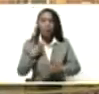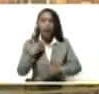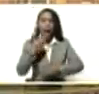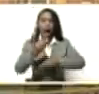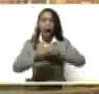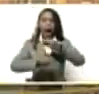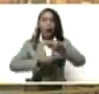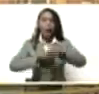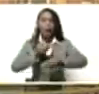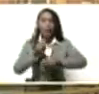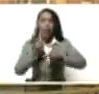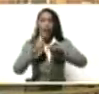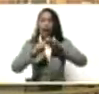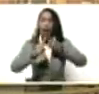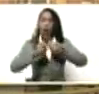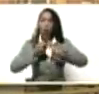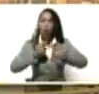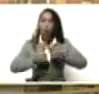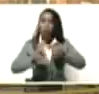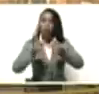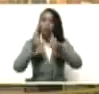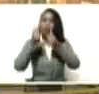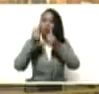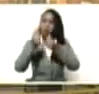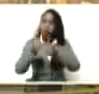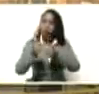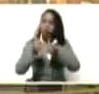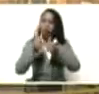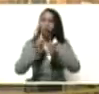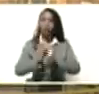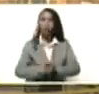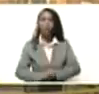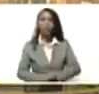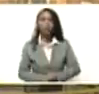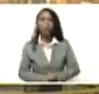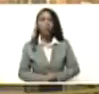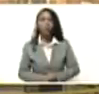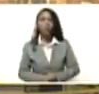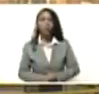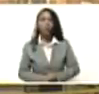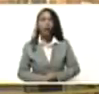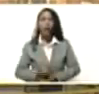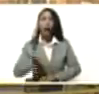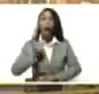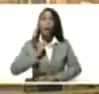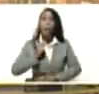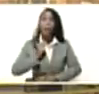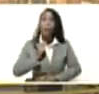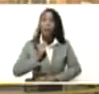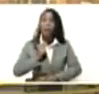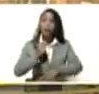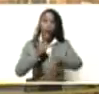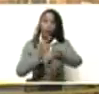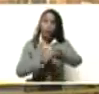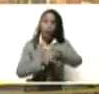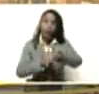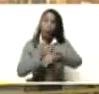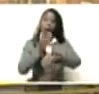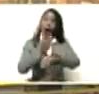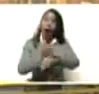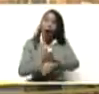allí estuvo alberto galíndez gobernador del estado cojedes la